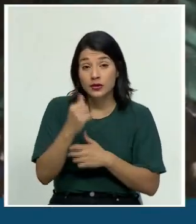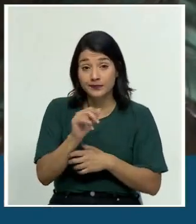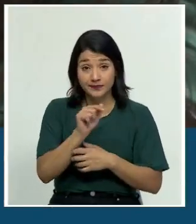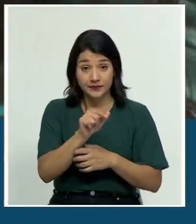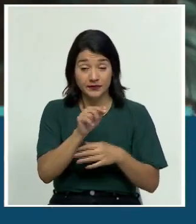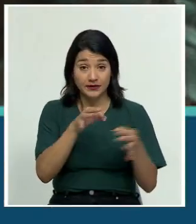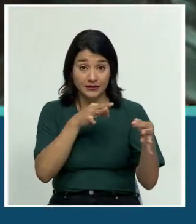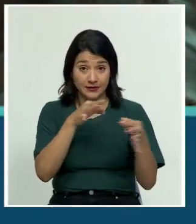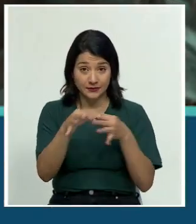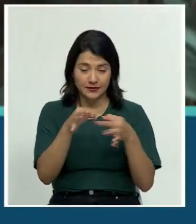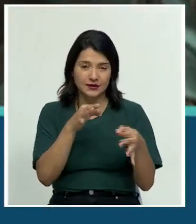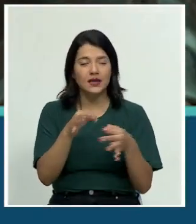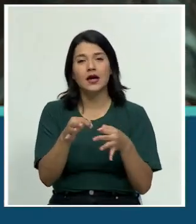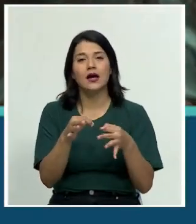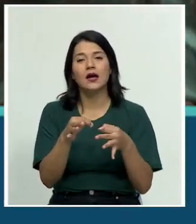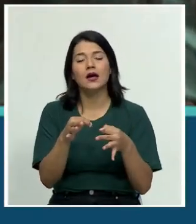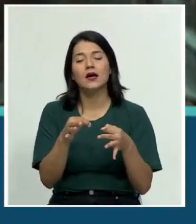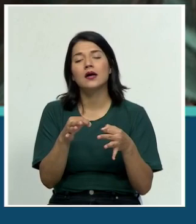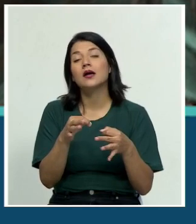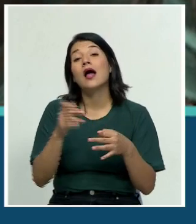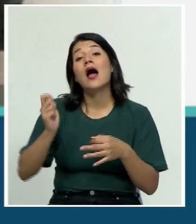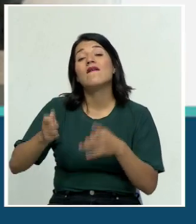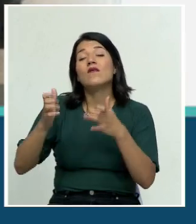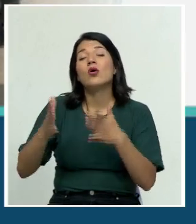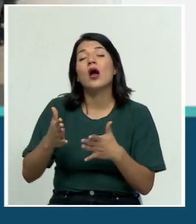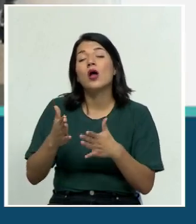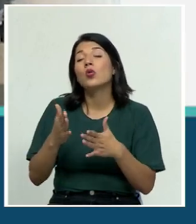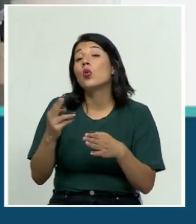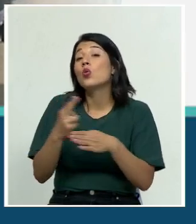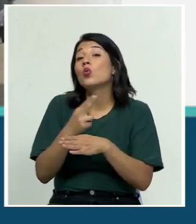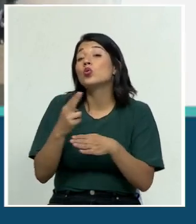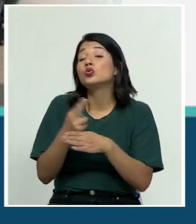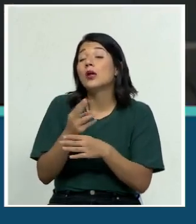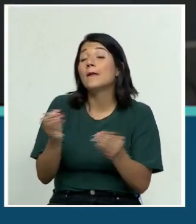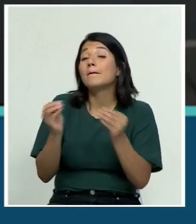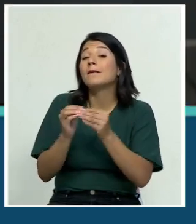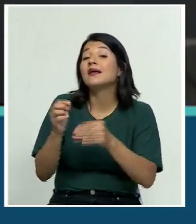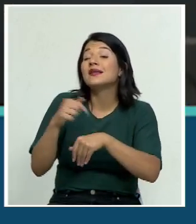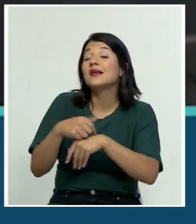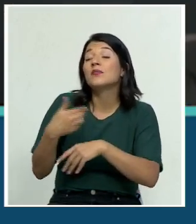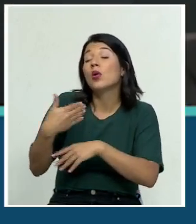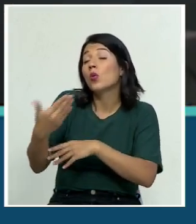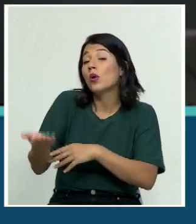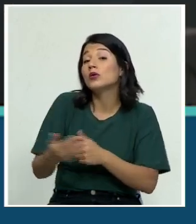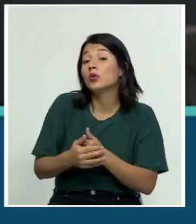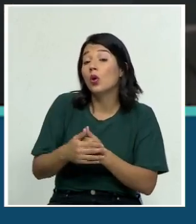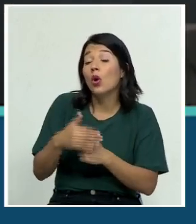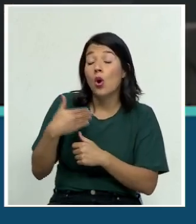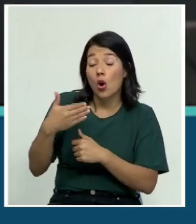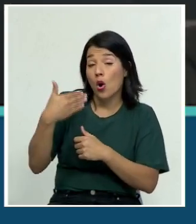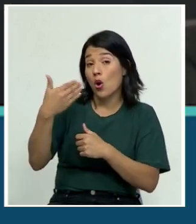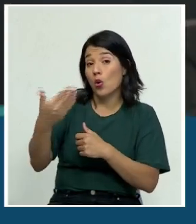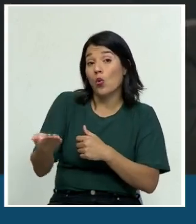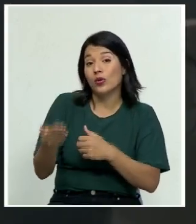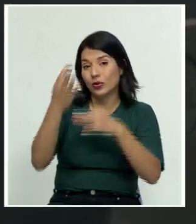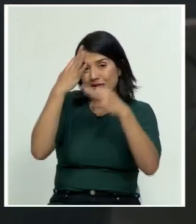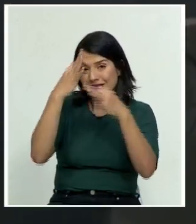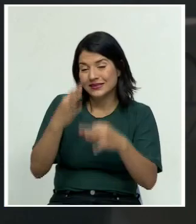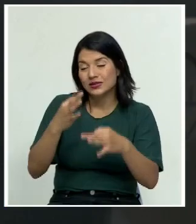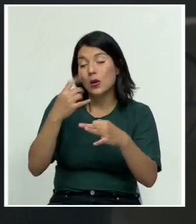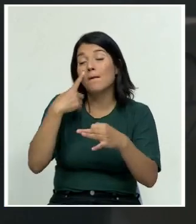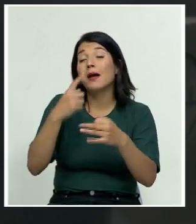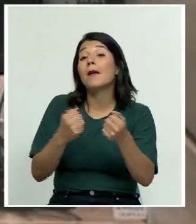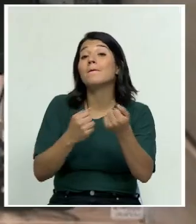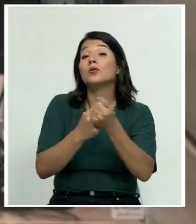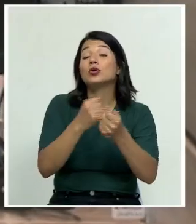que la parte que más le consume tiempo a los defensores es la ejecución de la sentencia cuando esta es a favor de los trabajadores. La razón es